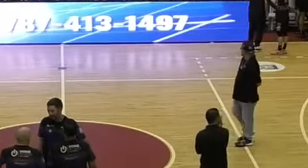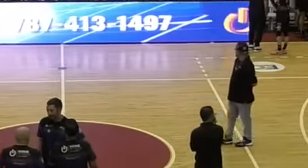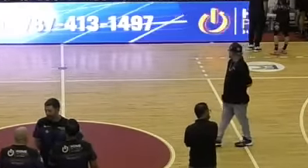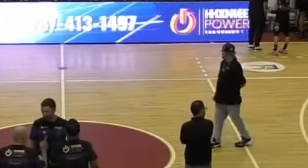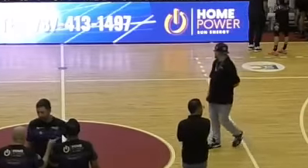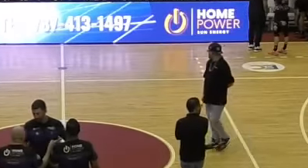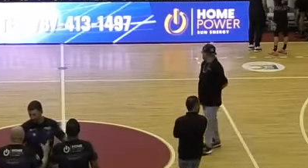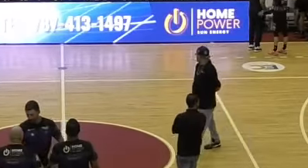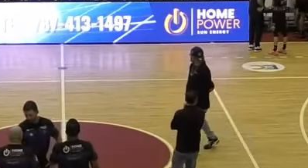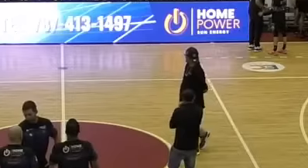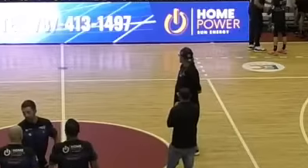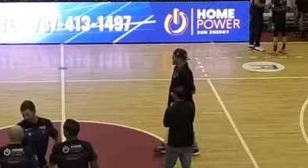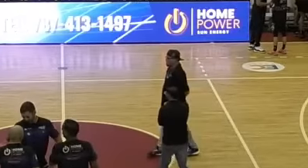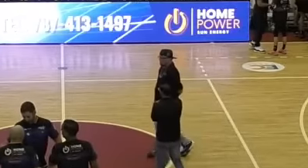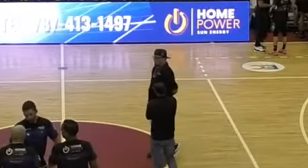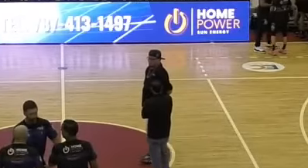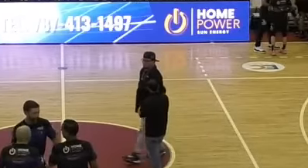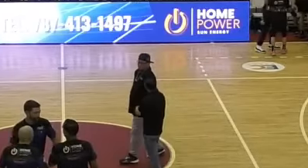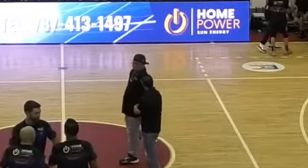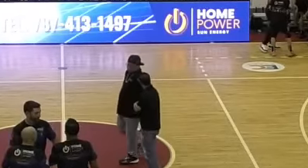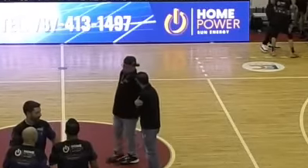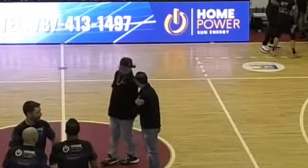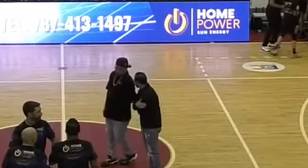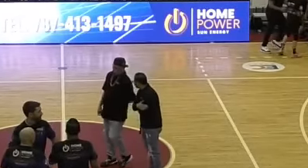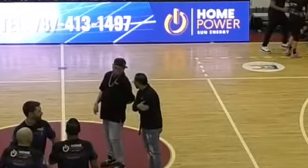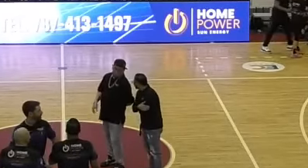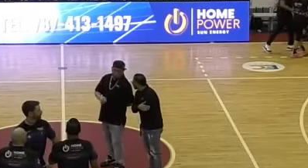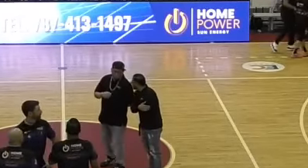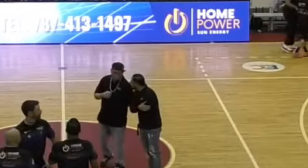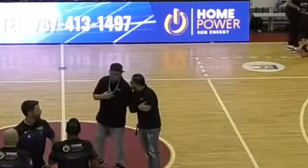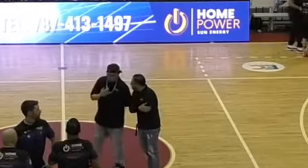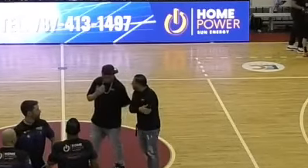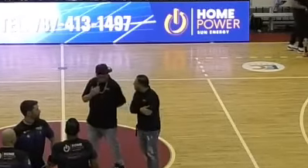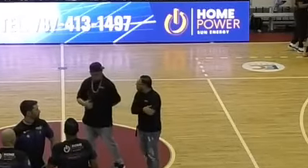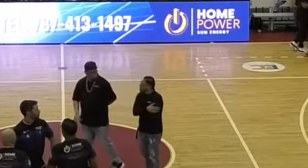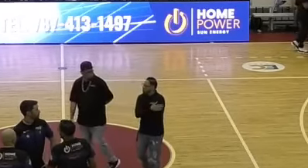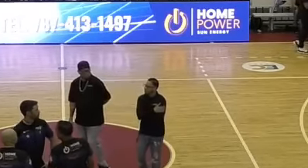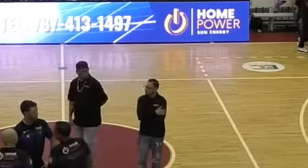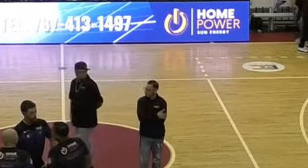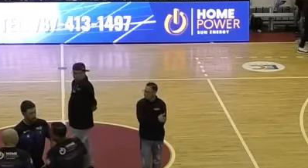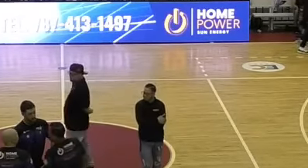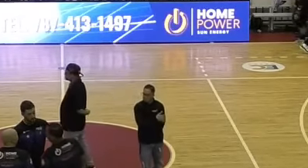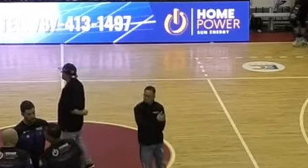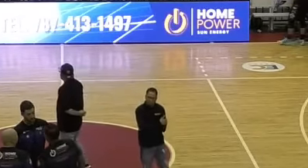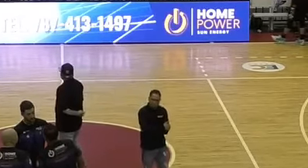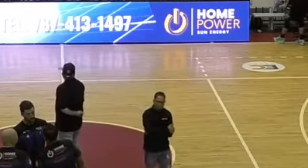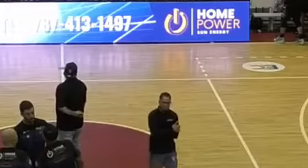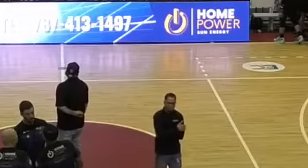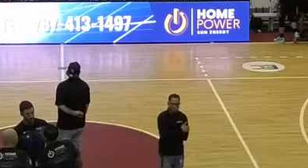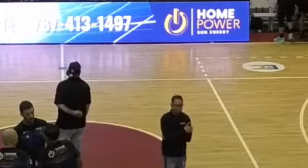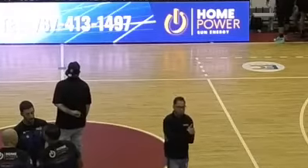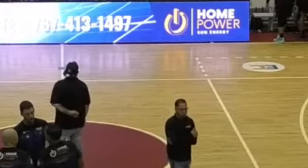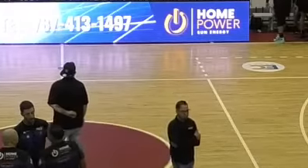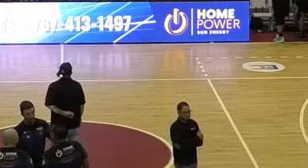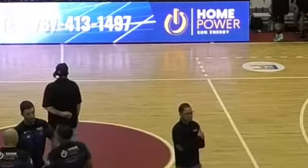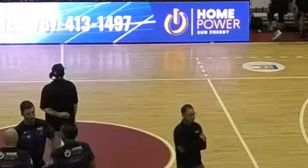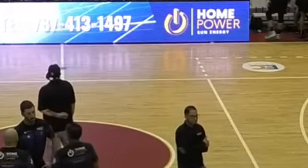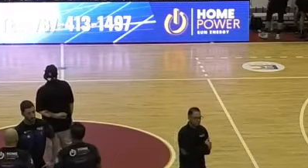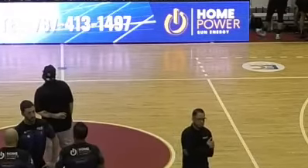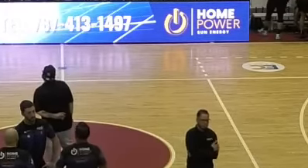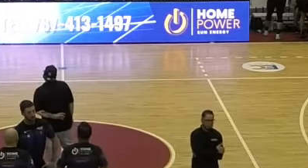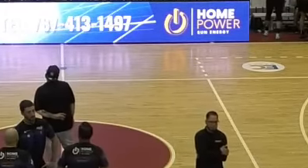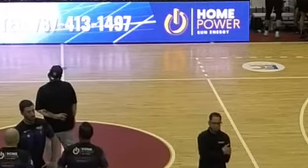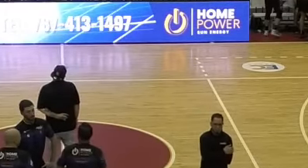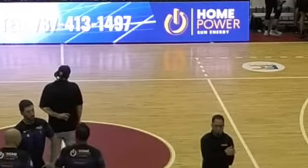48-42, 6 arriba Toalta. Toalta haciendo las cosas pequeñas, vuelvo insisto, lo que estaba hablando ahorita en el Halftime Show